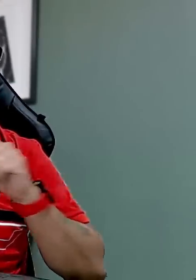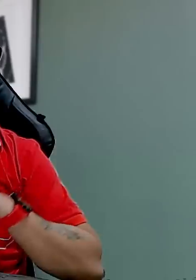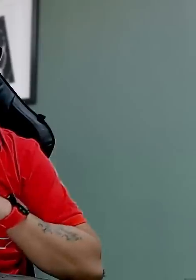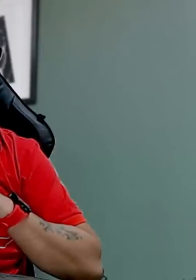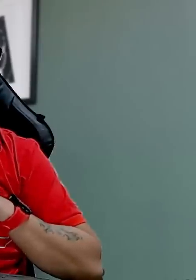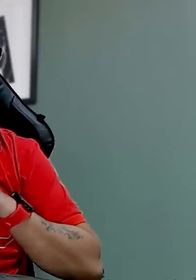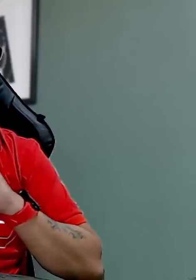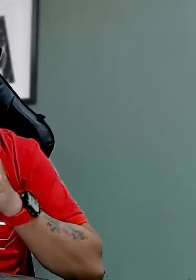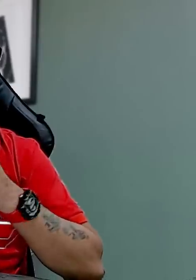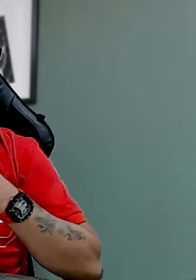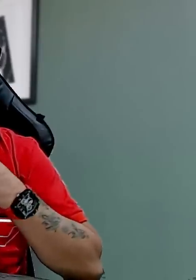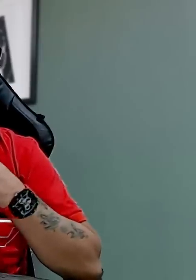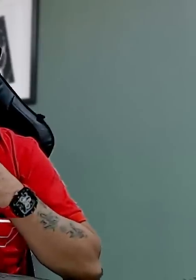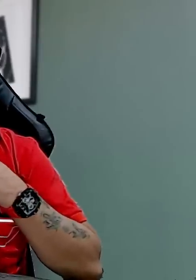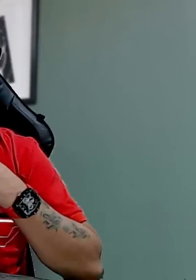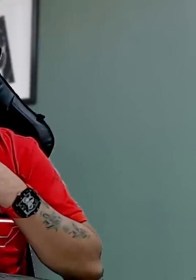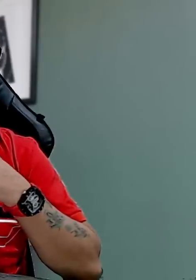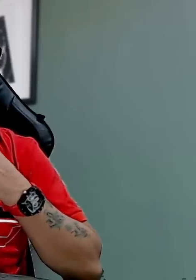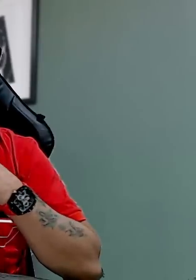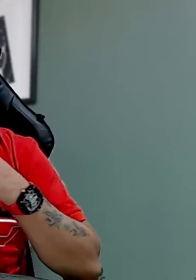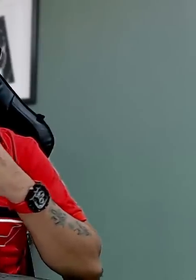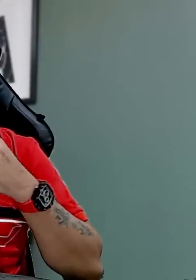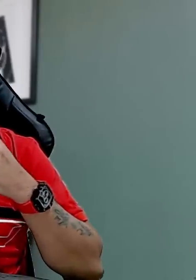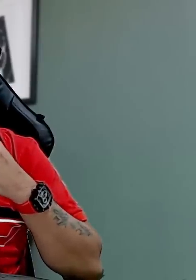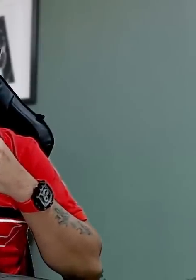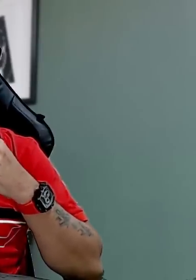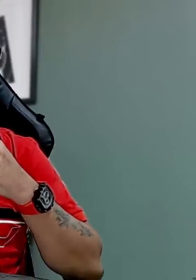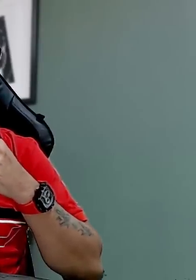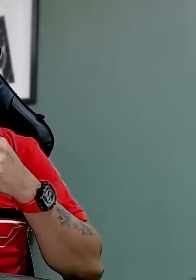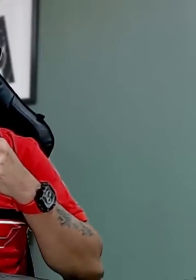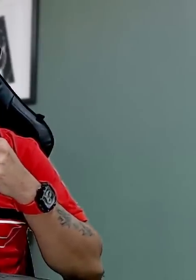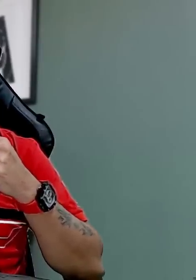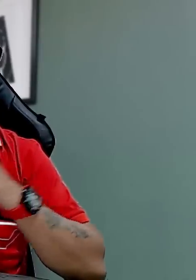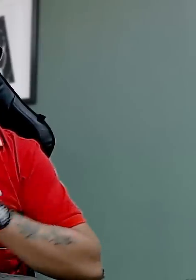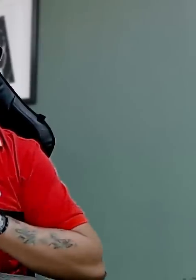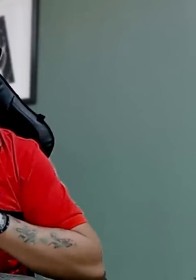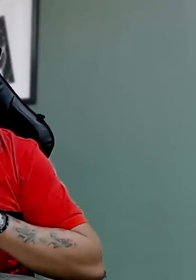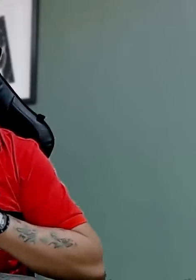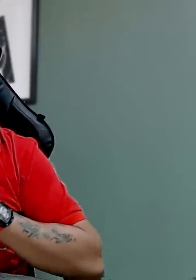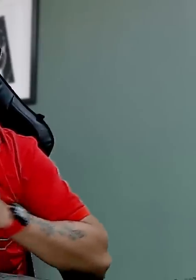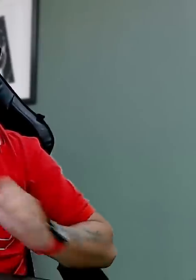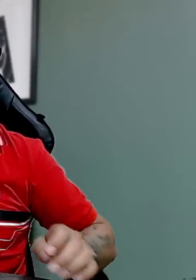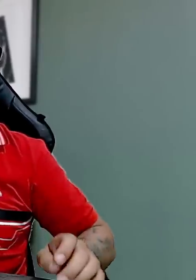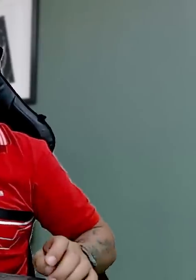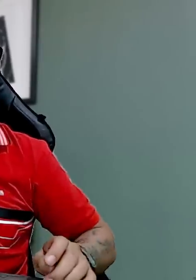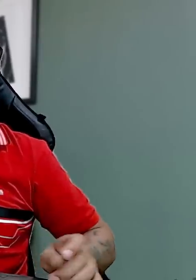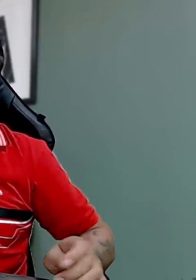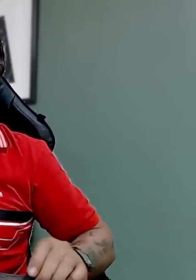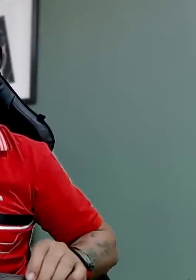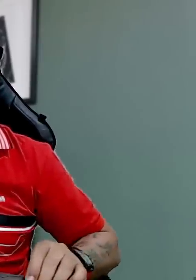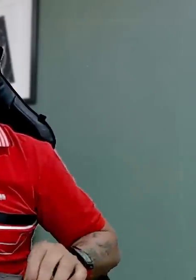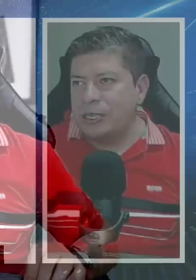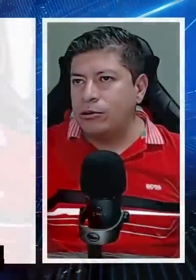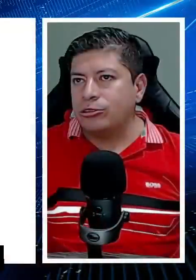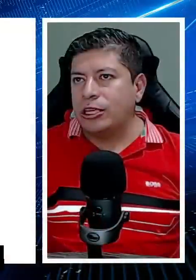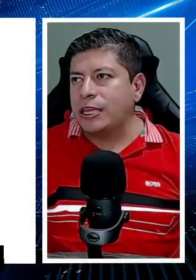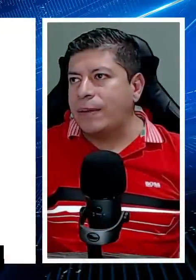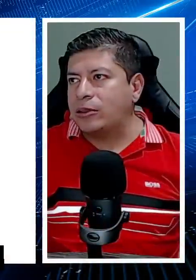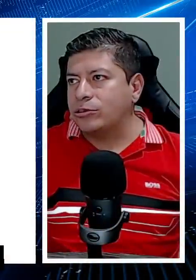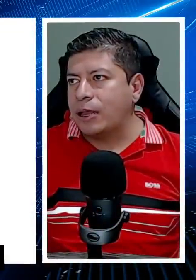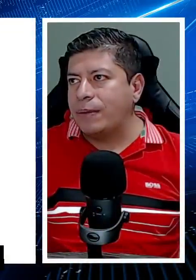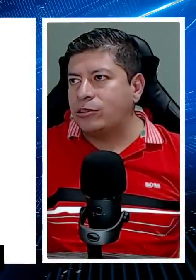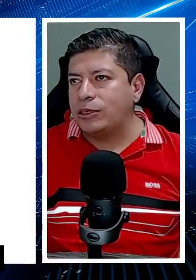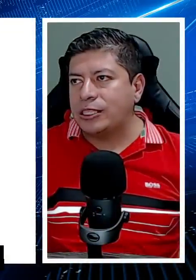le creyó porque lo usaron en los tres en las tres campañas la del 2006 la del 12 y la del 18 pues ya no les funcionó incluso